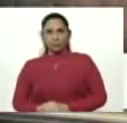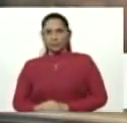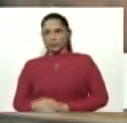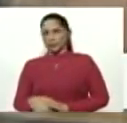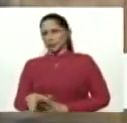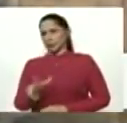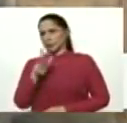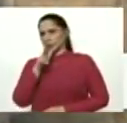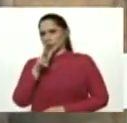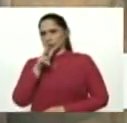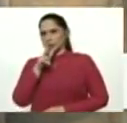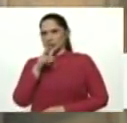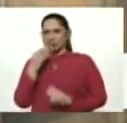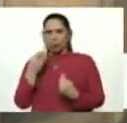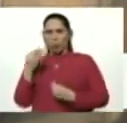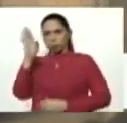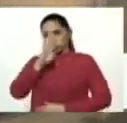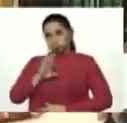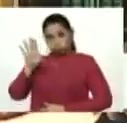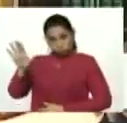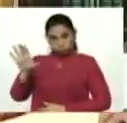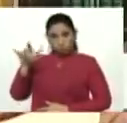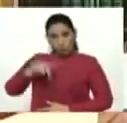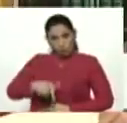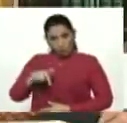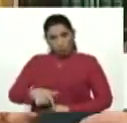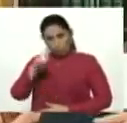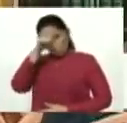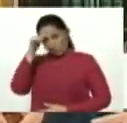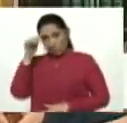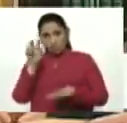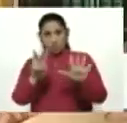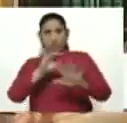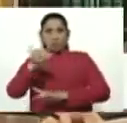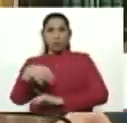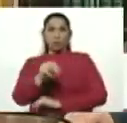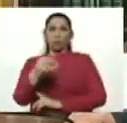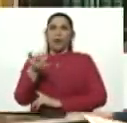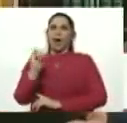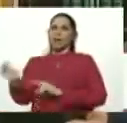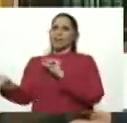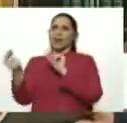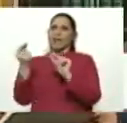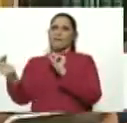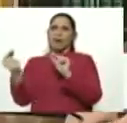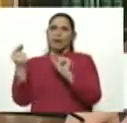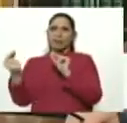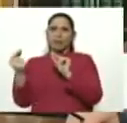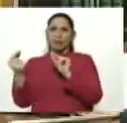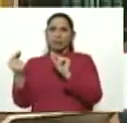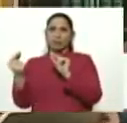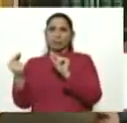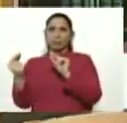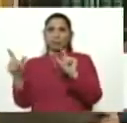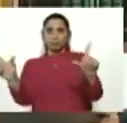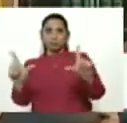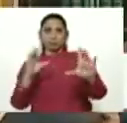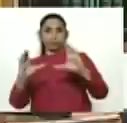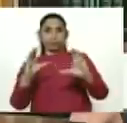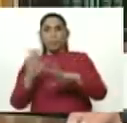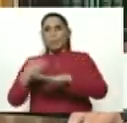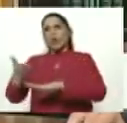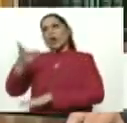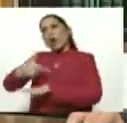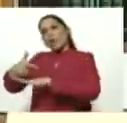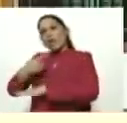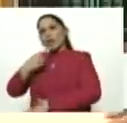desorbitante. Y en Brasil, hoy, domingo 7 de junio, hay un debate en los medios porque el gobierno dijo que no